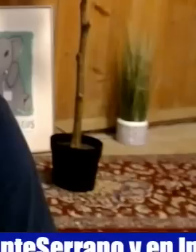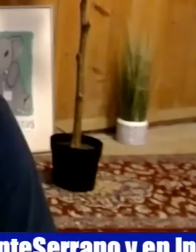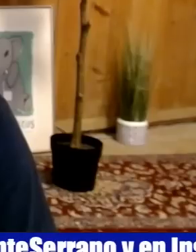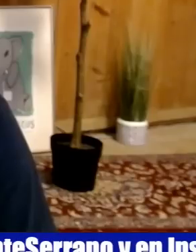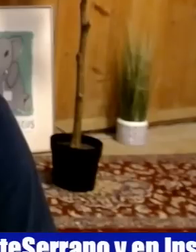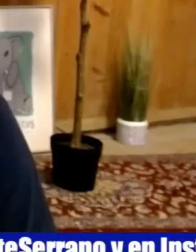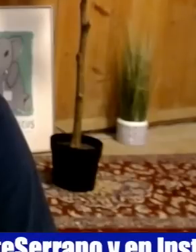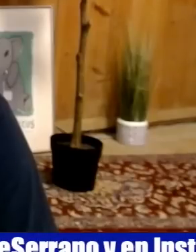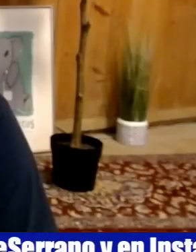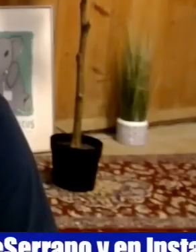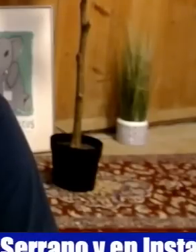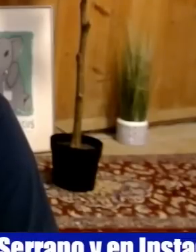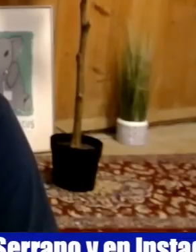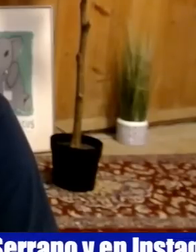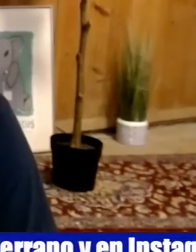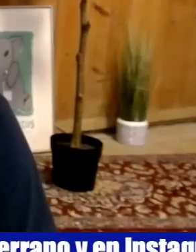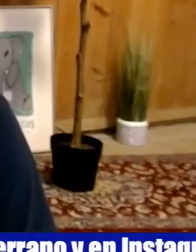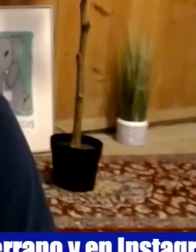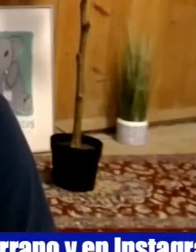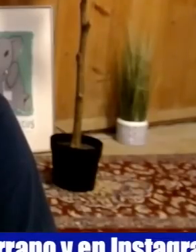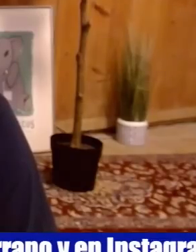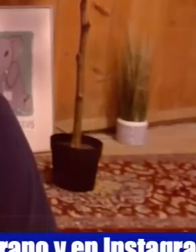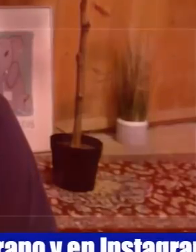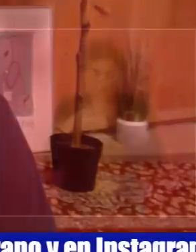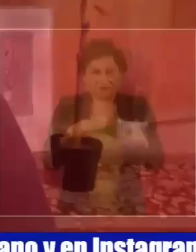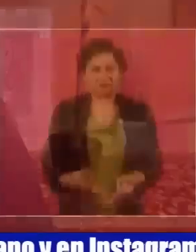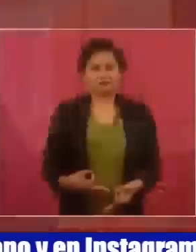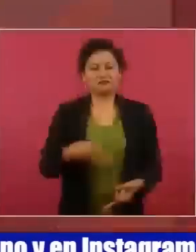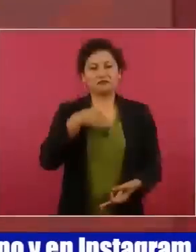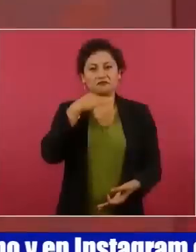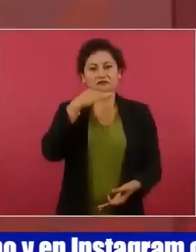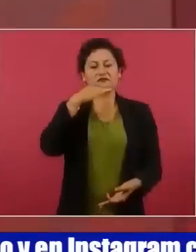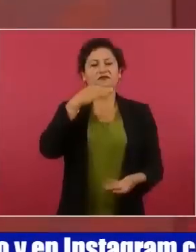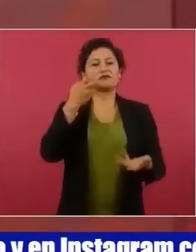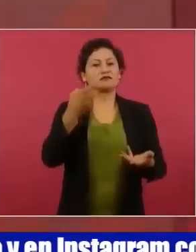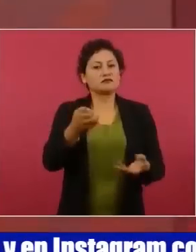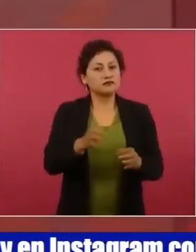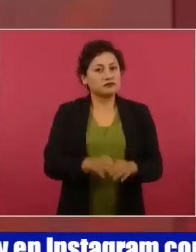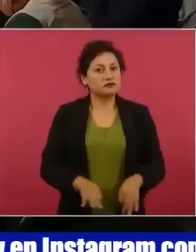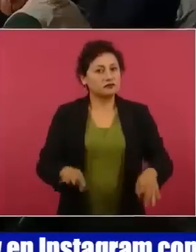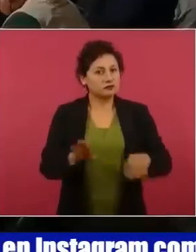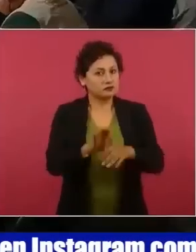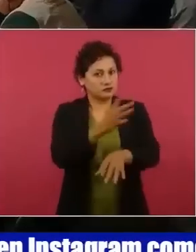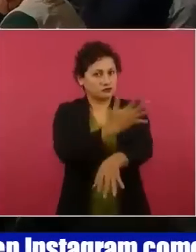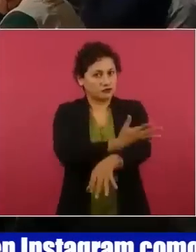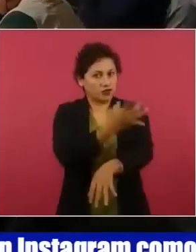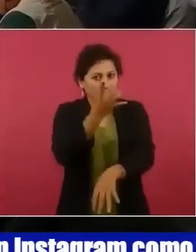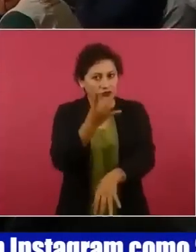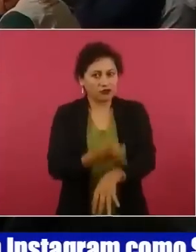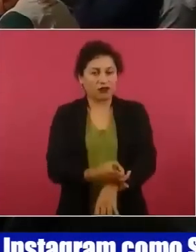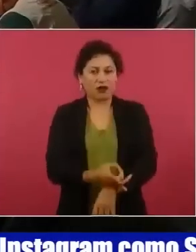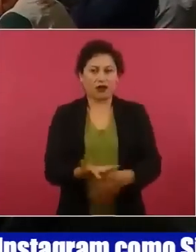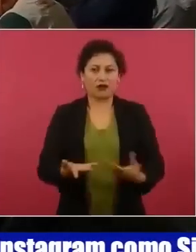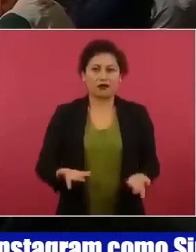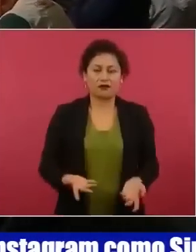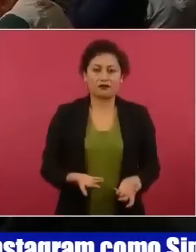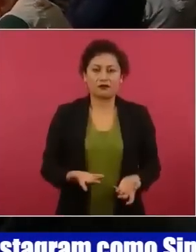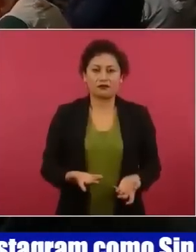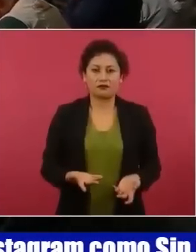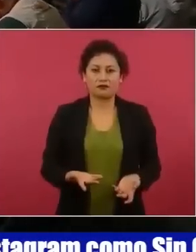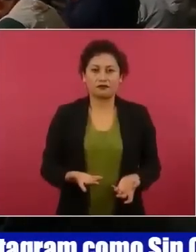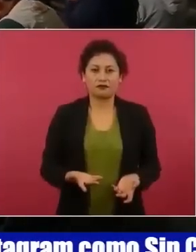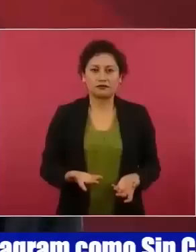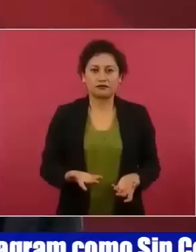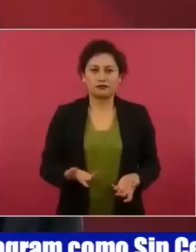vamos a un clip del presidente López Obrador? Es en el que, pues, en primer lugar, Dalila Escobar le habla al presidente López Obrador sobre la pugna